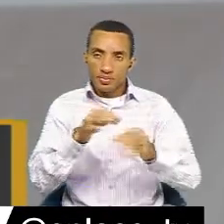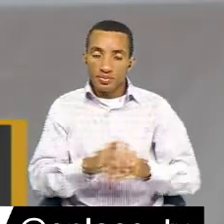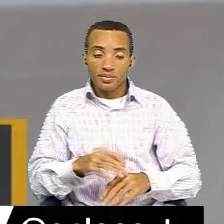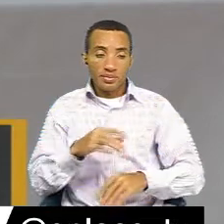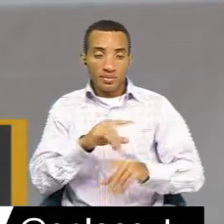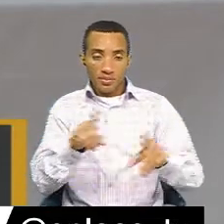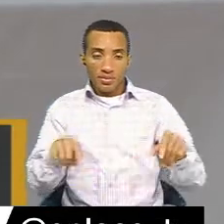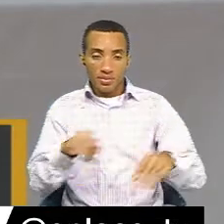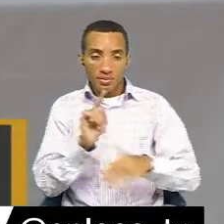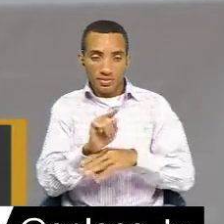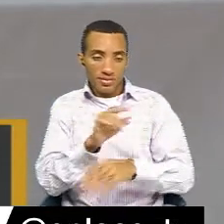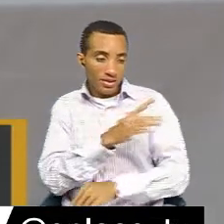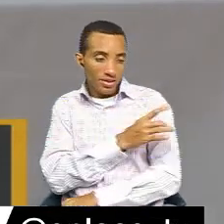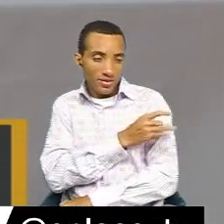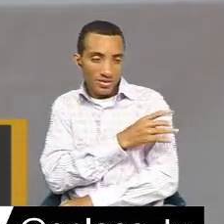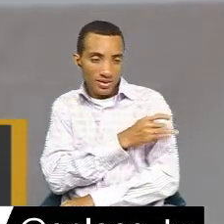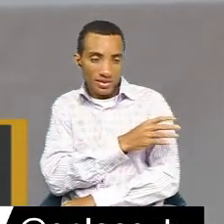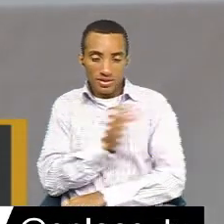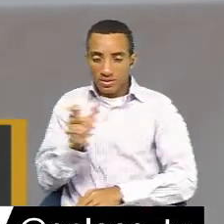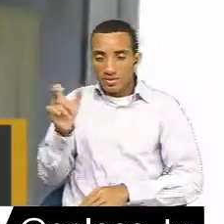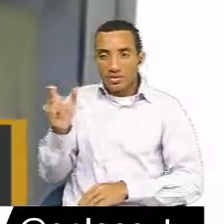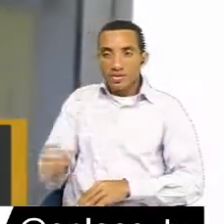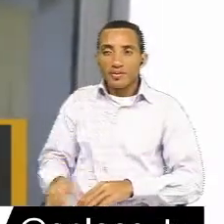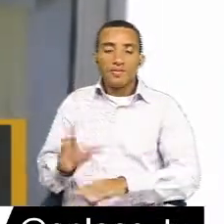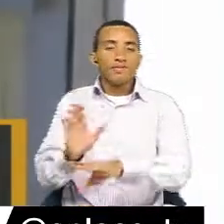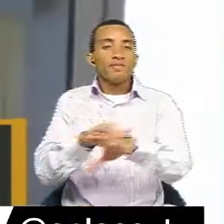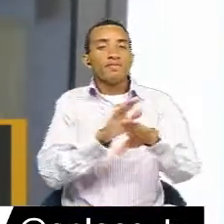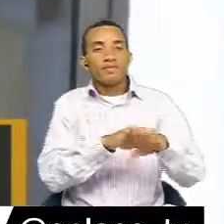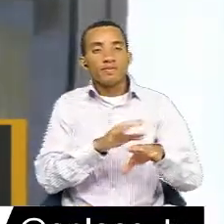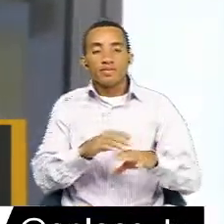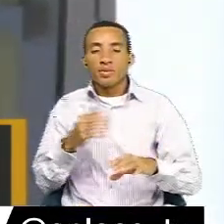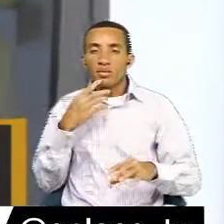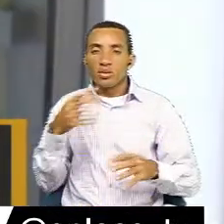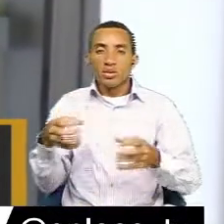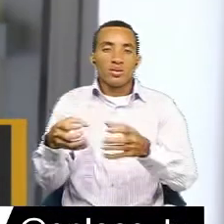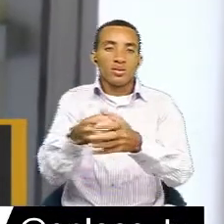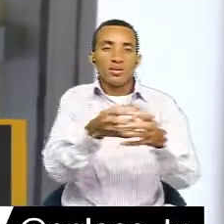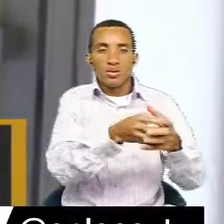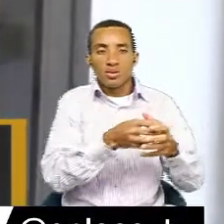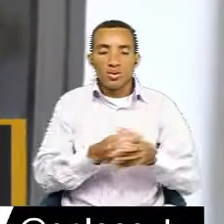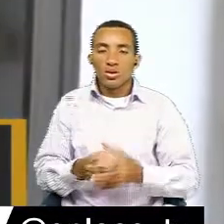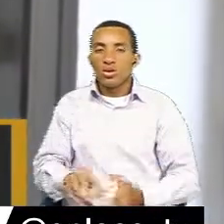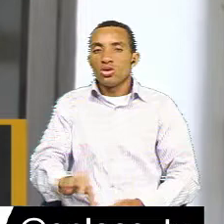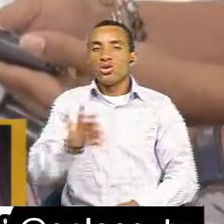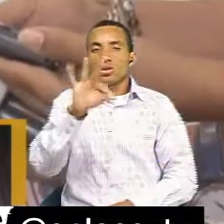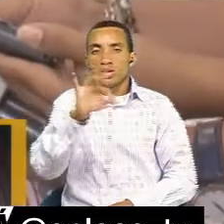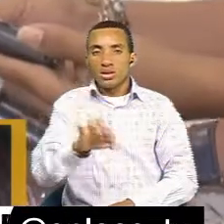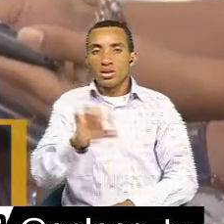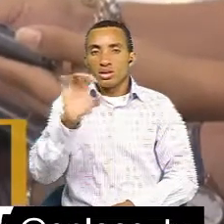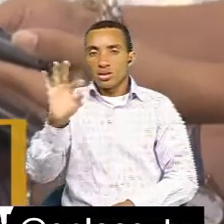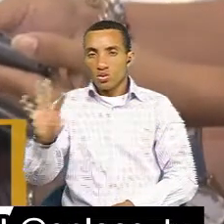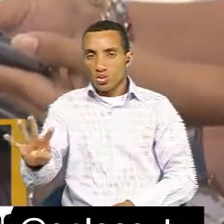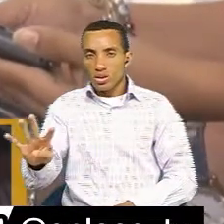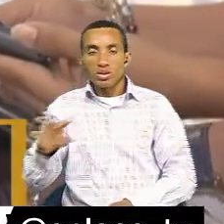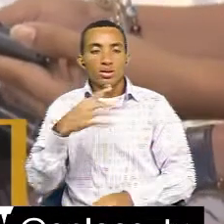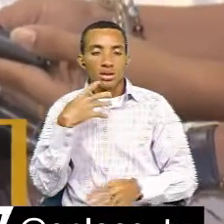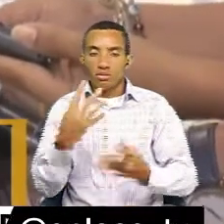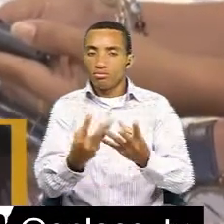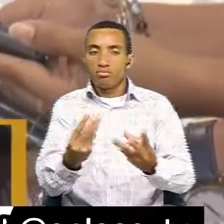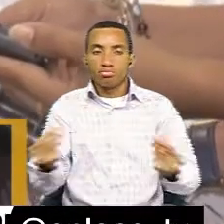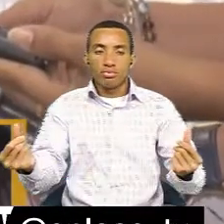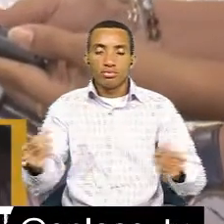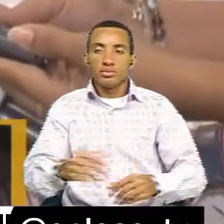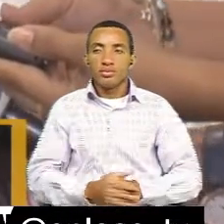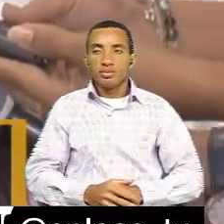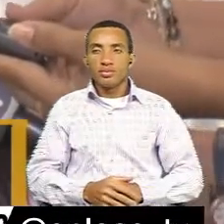Fidel Gómez afirmó que en su gestión se relacionan 84 grupos que fueron desmantelados. Una banda dedicada